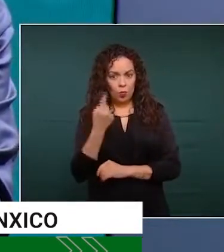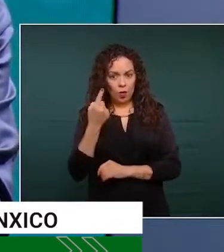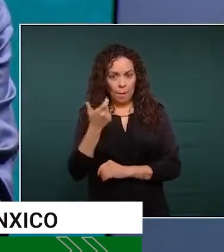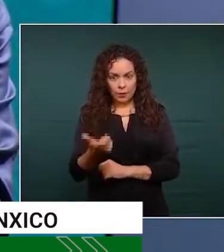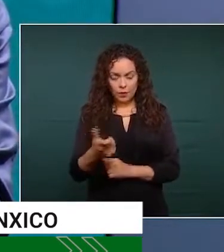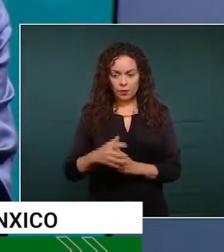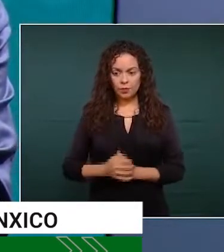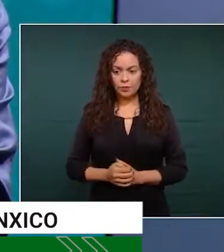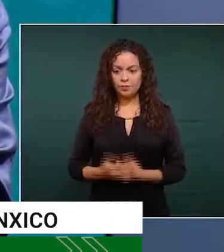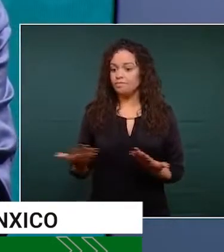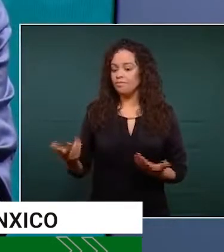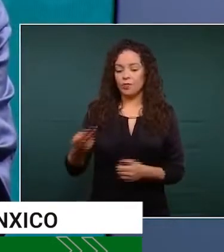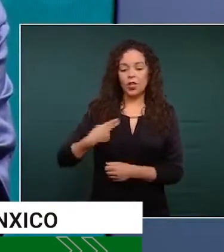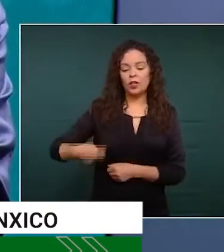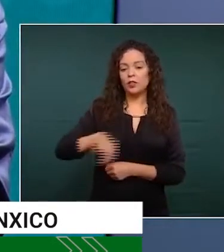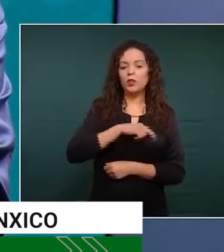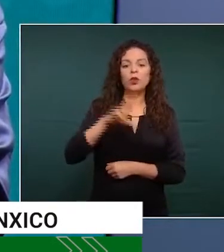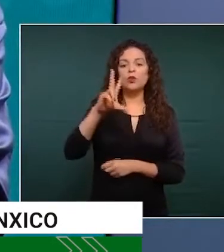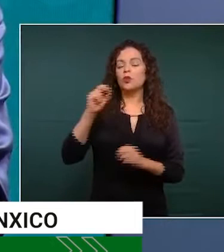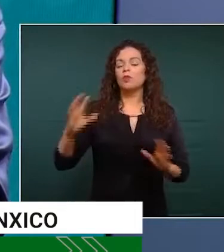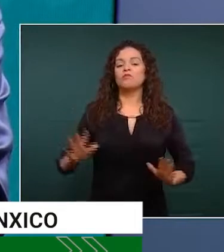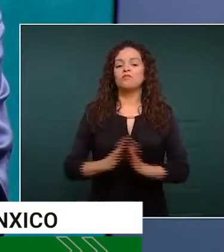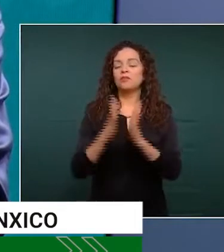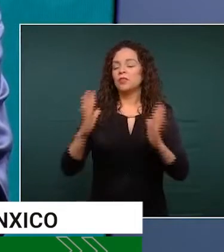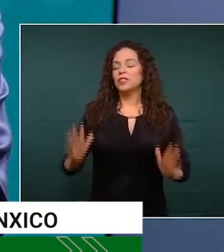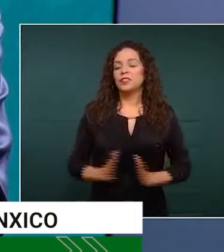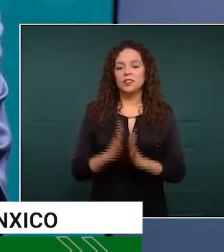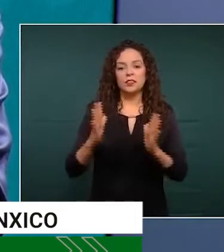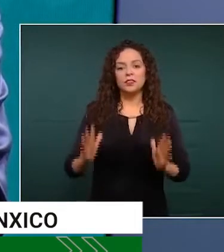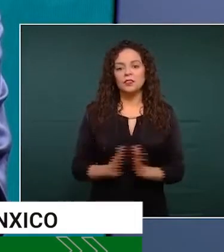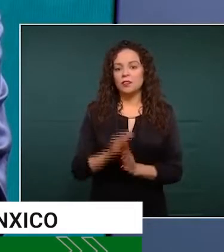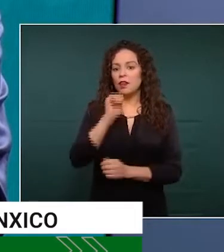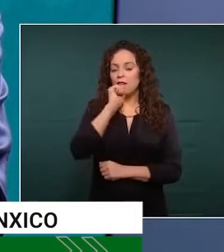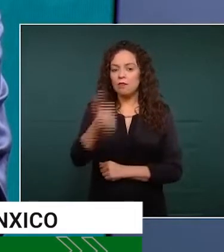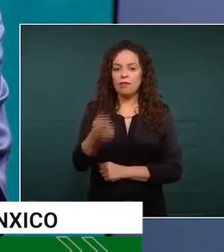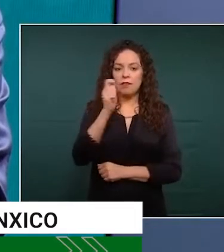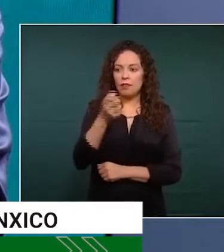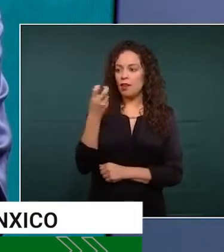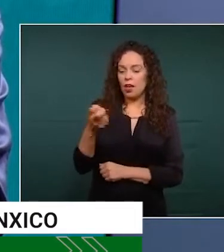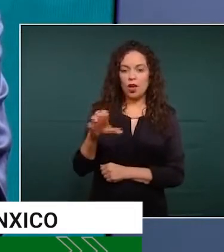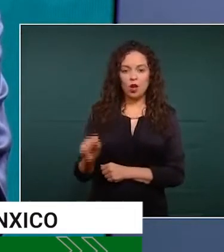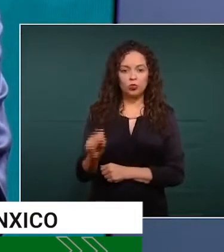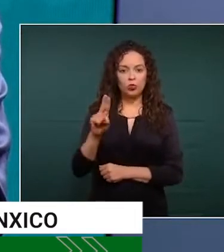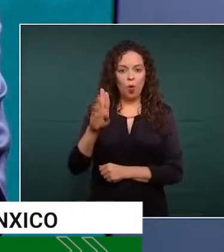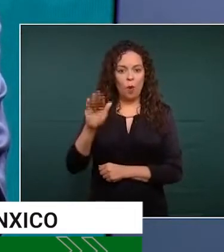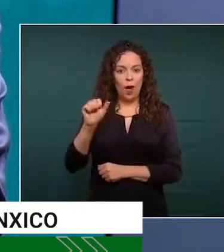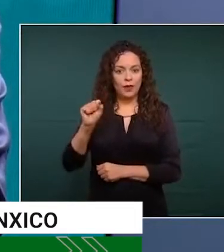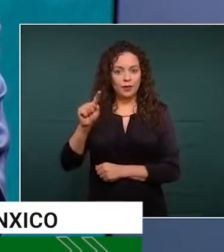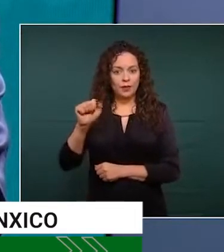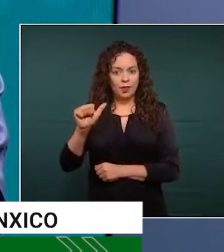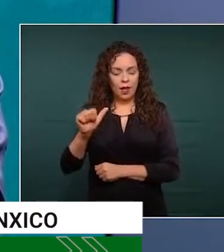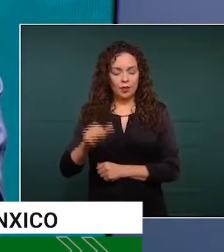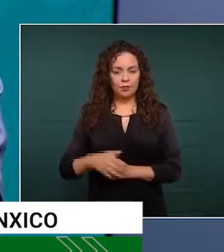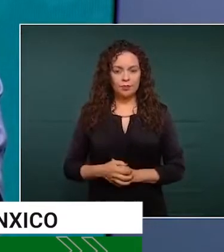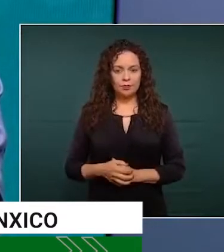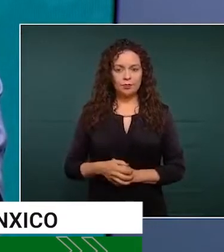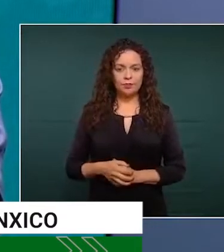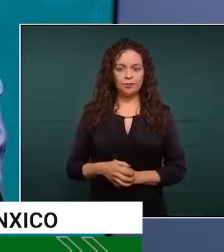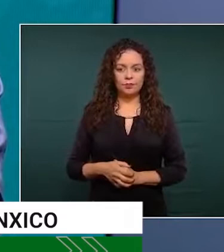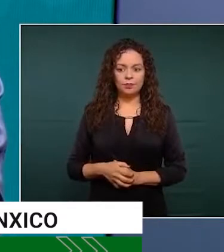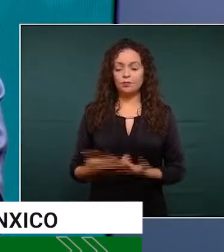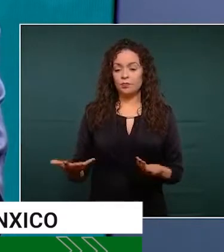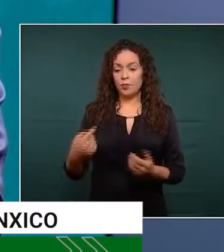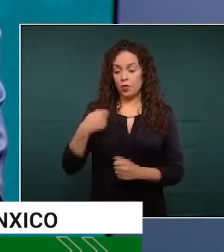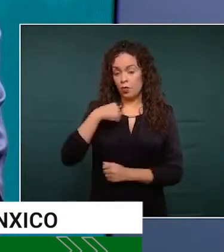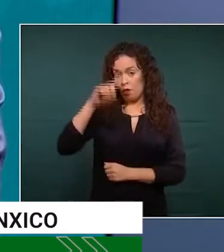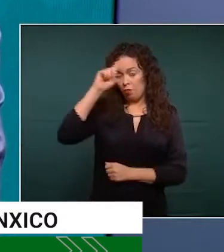participamos en ninguna subasta. Mi recomendación siempre al Banco